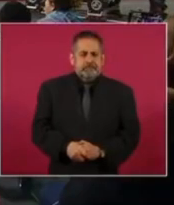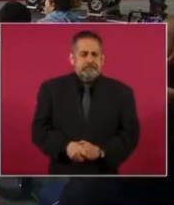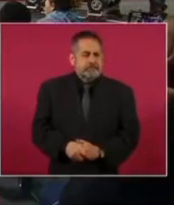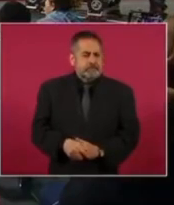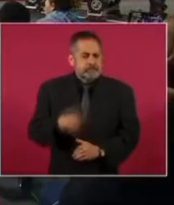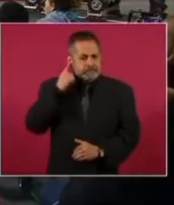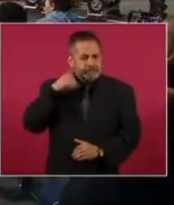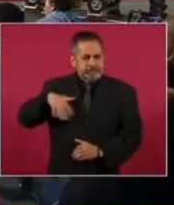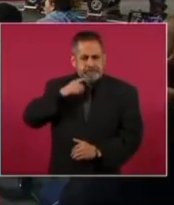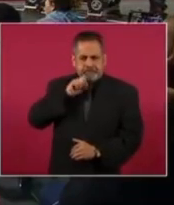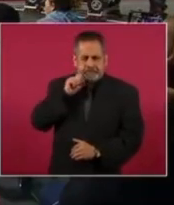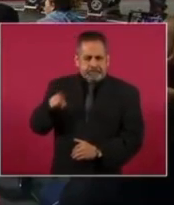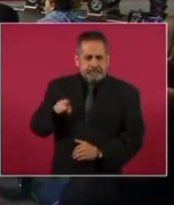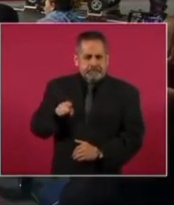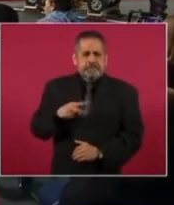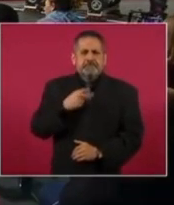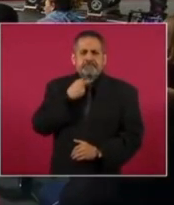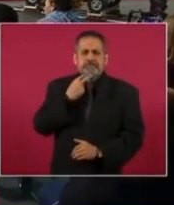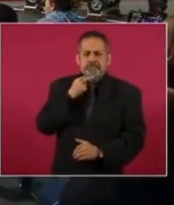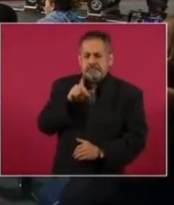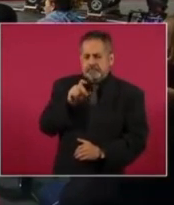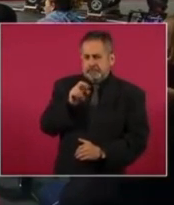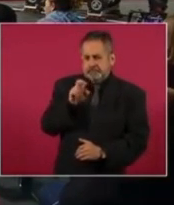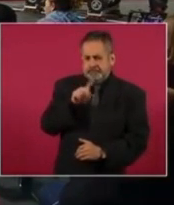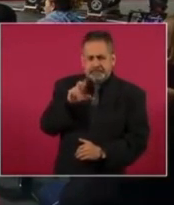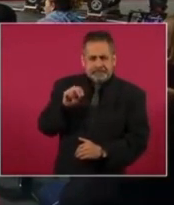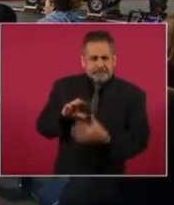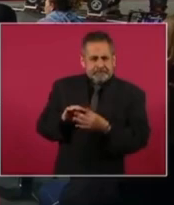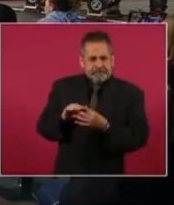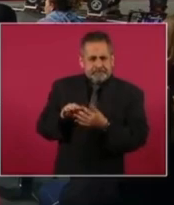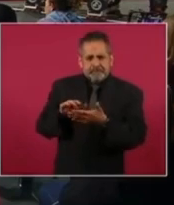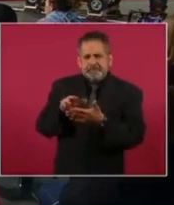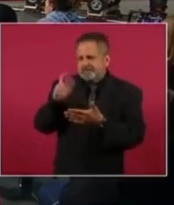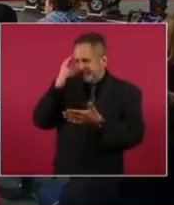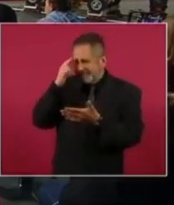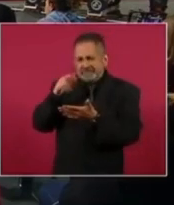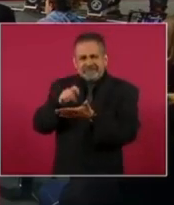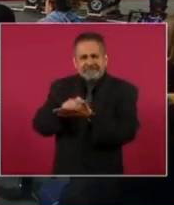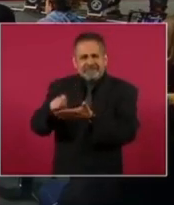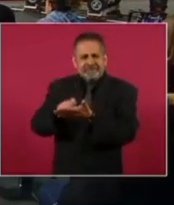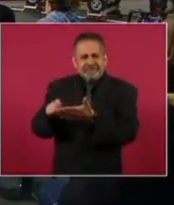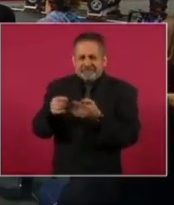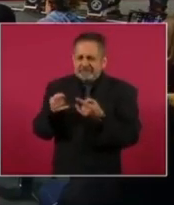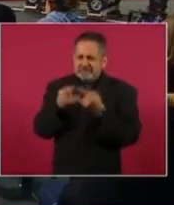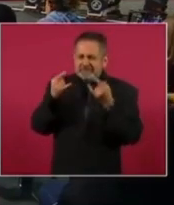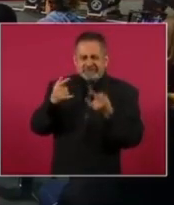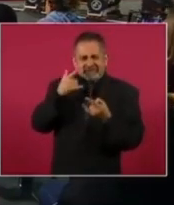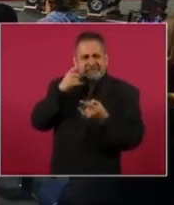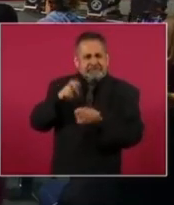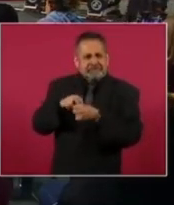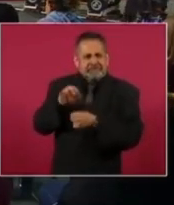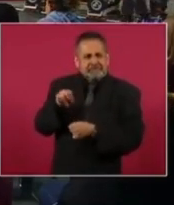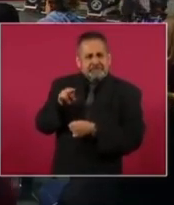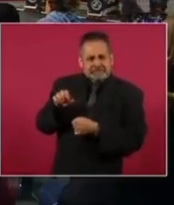No, hay que escribir, ¿te acuerdas? O sea, de veras, muchas crónicas marcianas desde el INE,